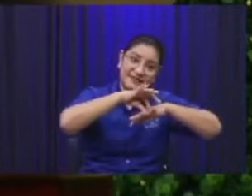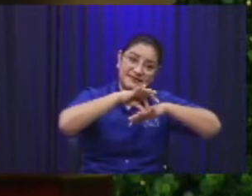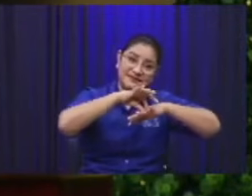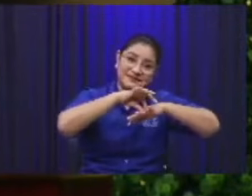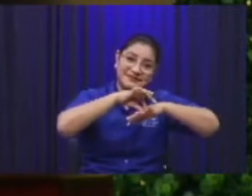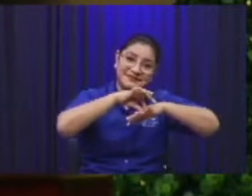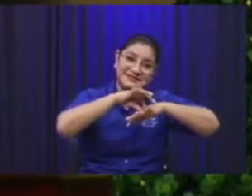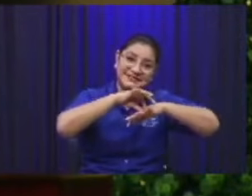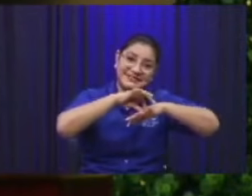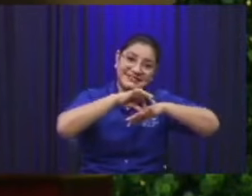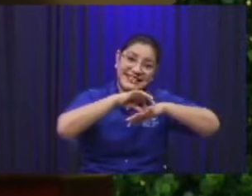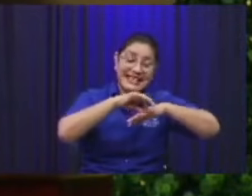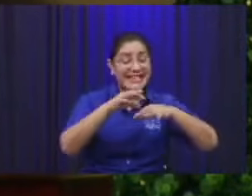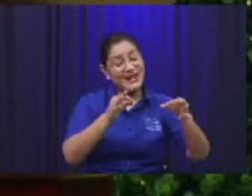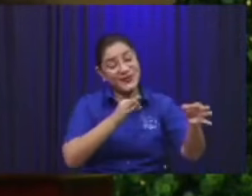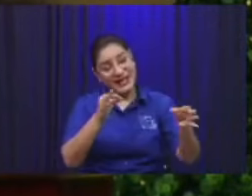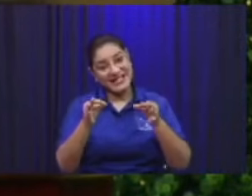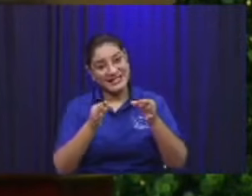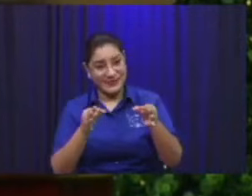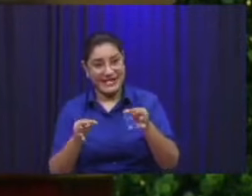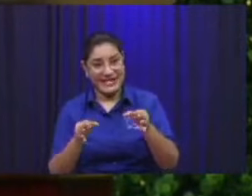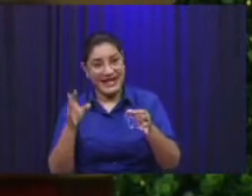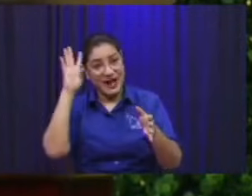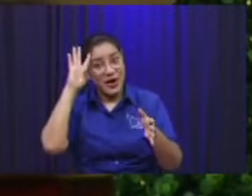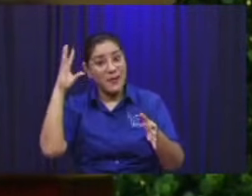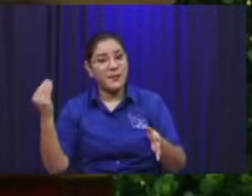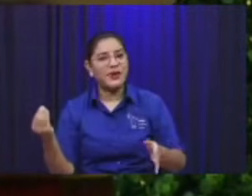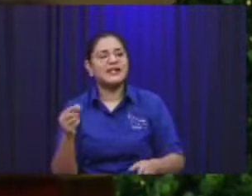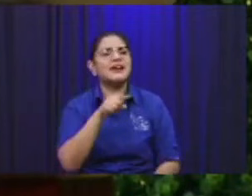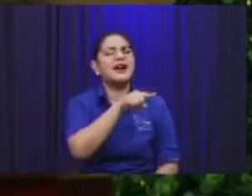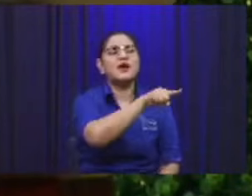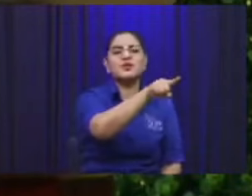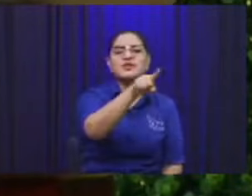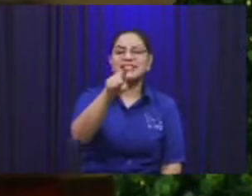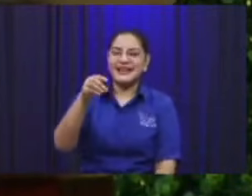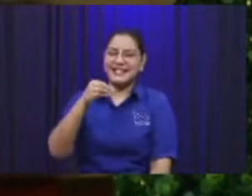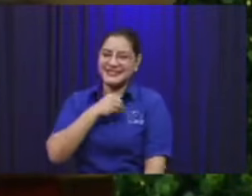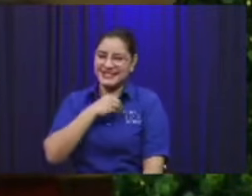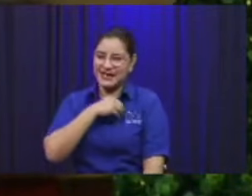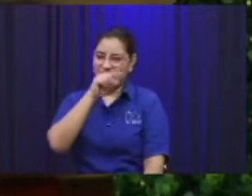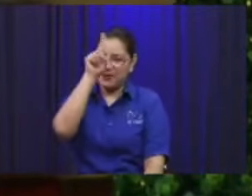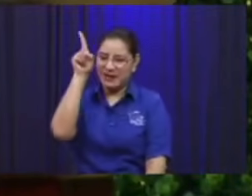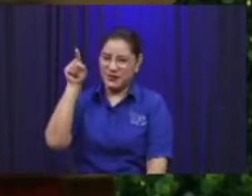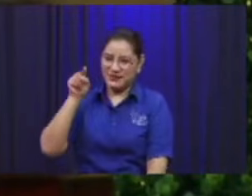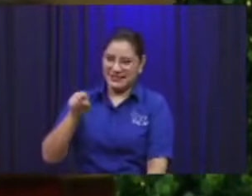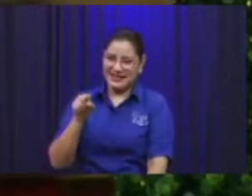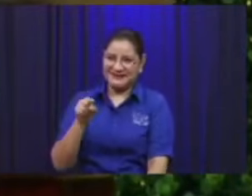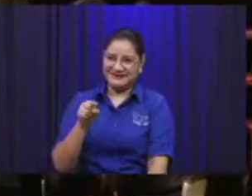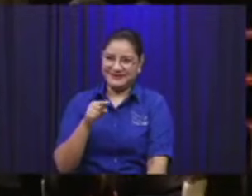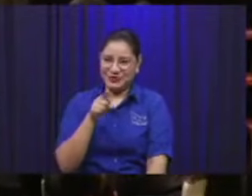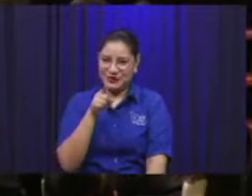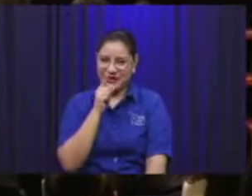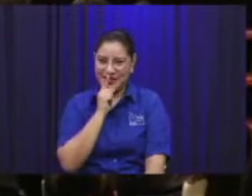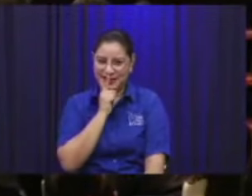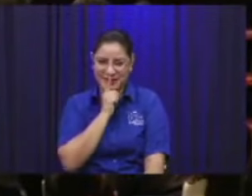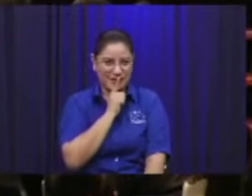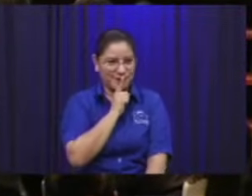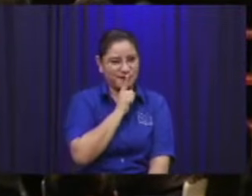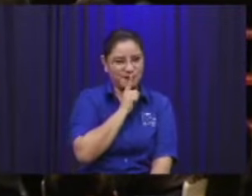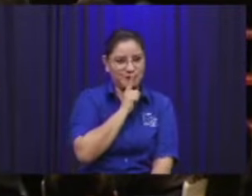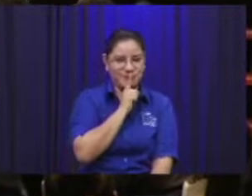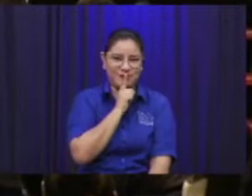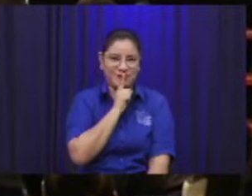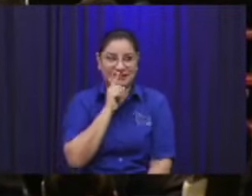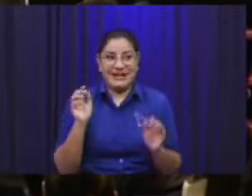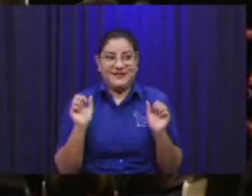y aquí tengo que otra vez que parar porque yo quiero que usted me ayude a predicar pues no miro muy más quizá